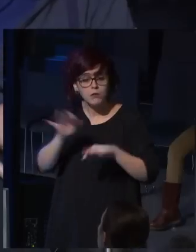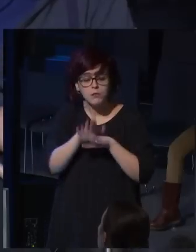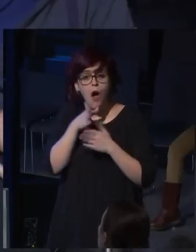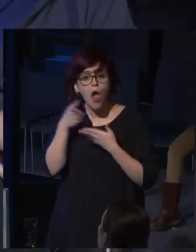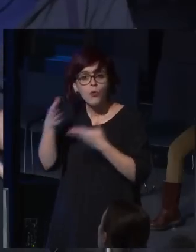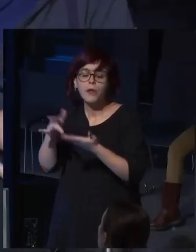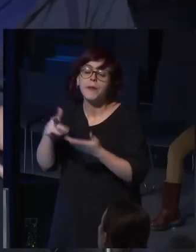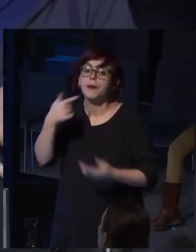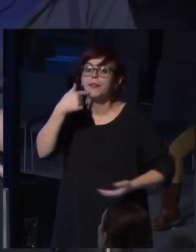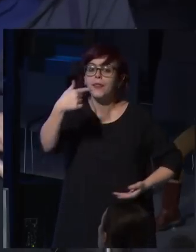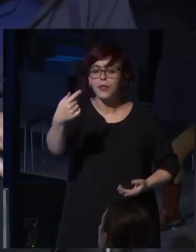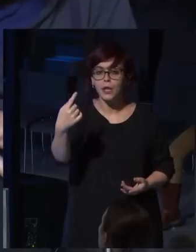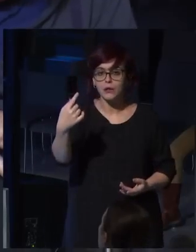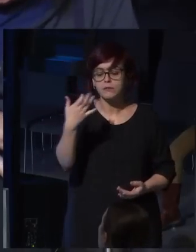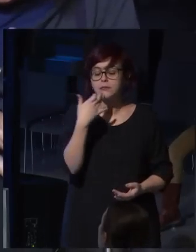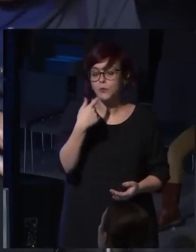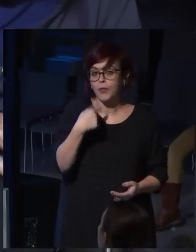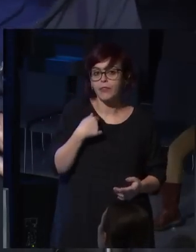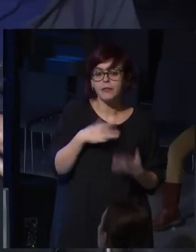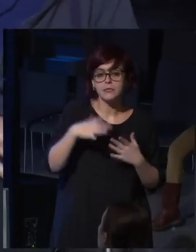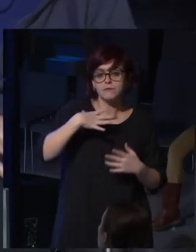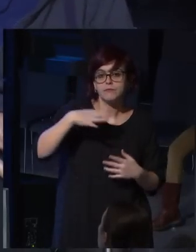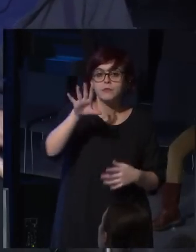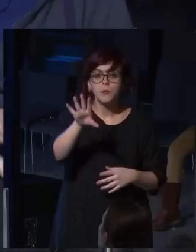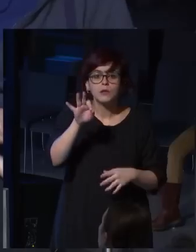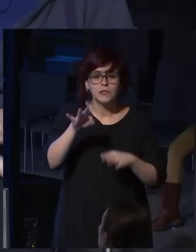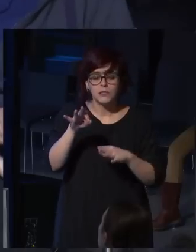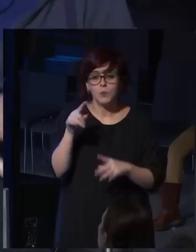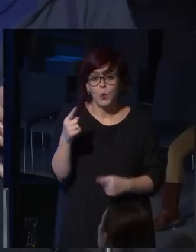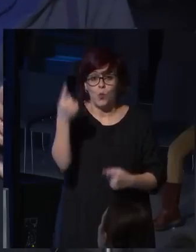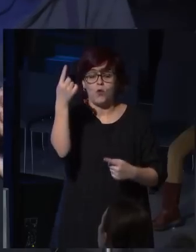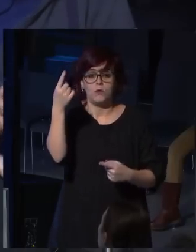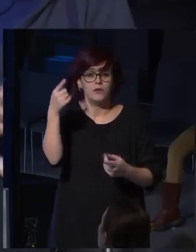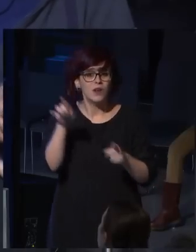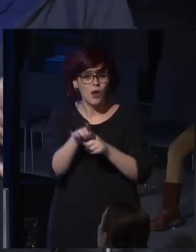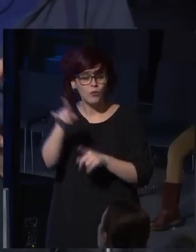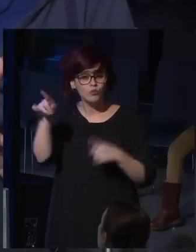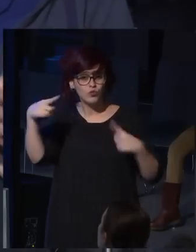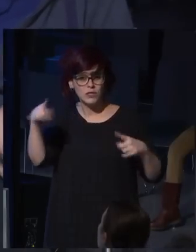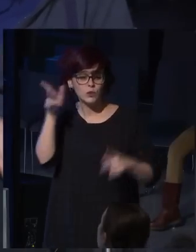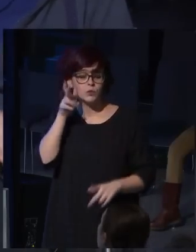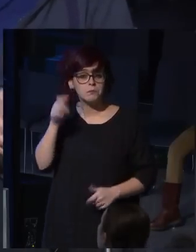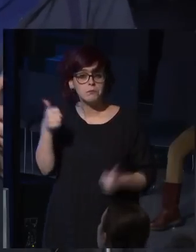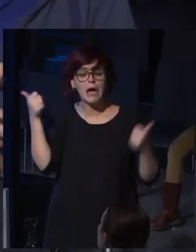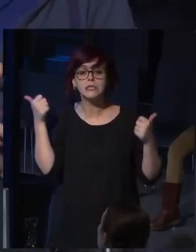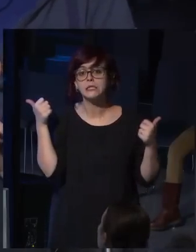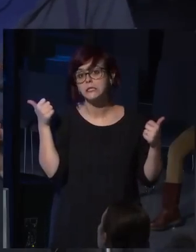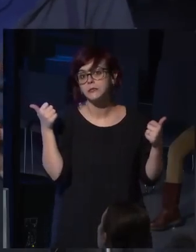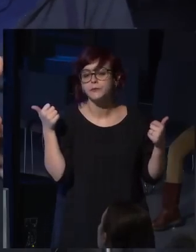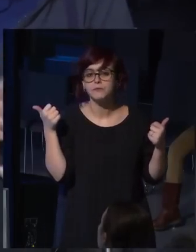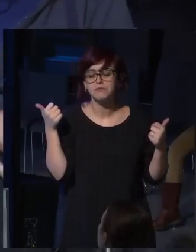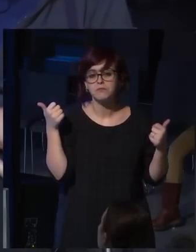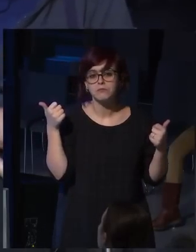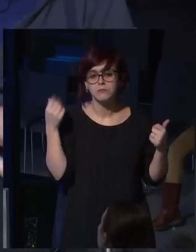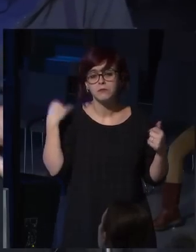Si tuviese que elegir, si tú me dices cuál es en donde yo escucho más la música ahora mismo, yo escucho la música pues en